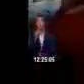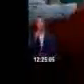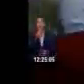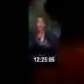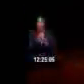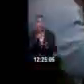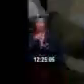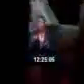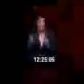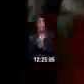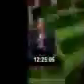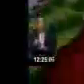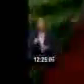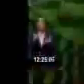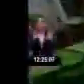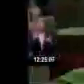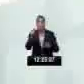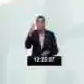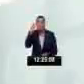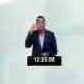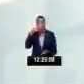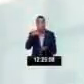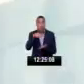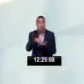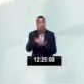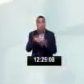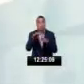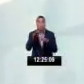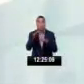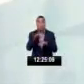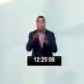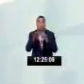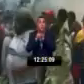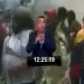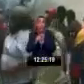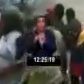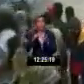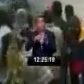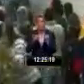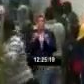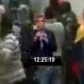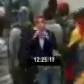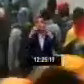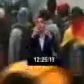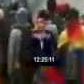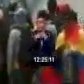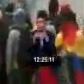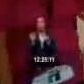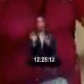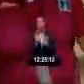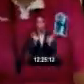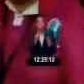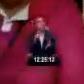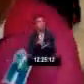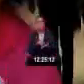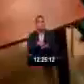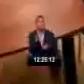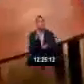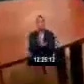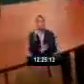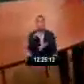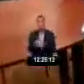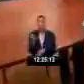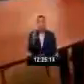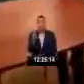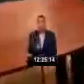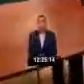131 periodistas agredidos, 10 gobernaciones tomadas es mucho más que una protesta social, dijo. Por ello, la tarde